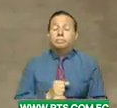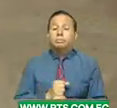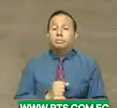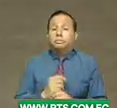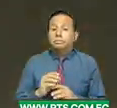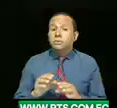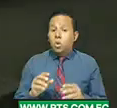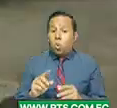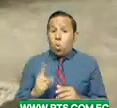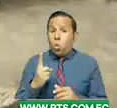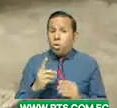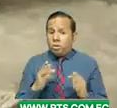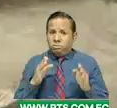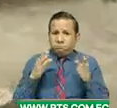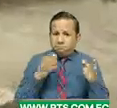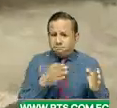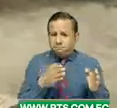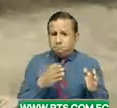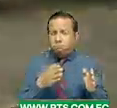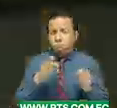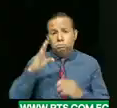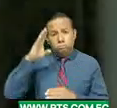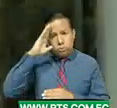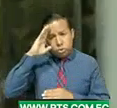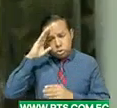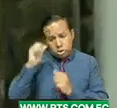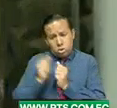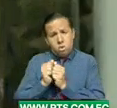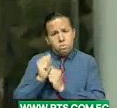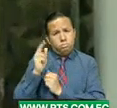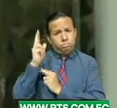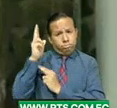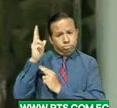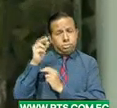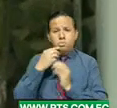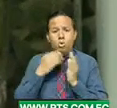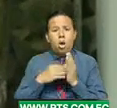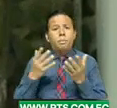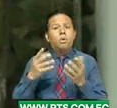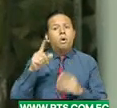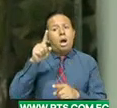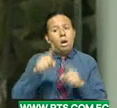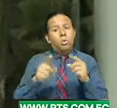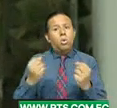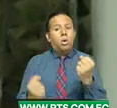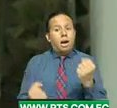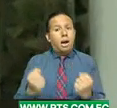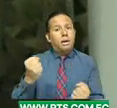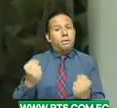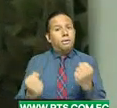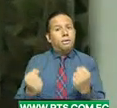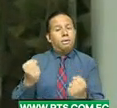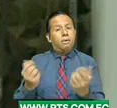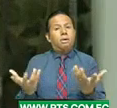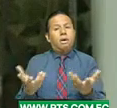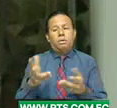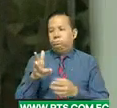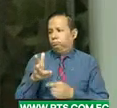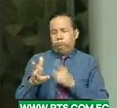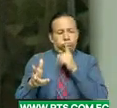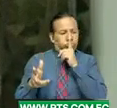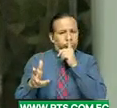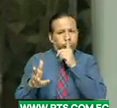deberán neutralizar policías y militares. Carros se parquean, parejas. ¿Qué hacen? ¿A consumir droga o a